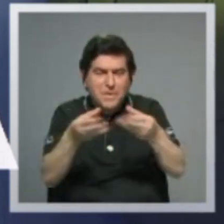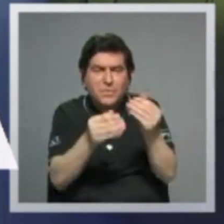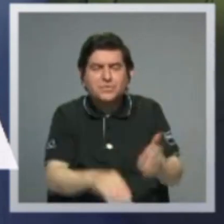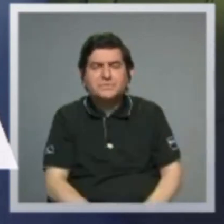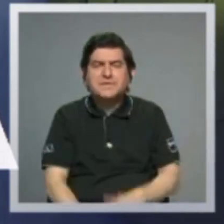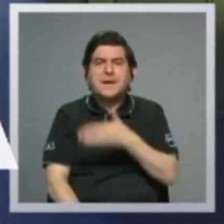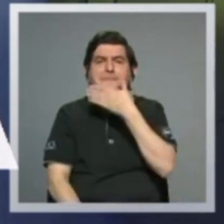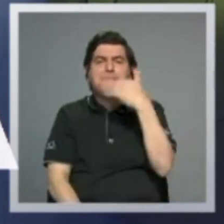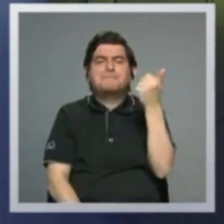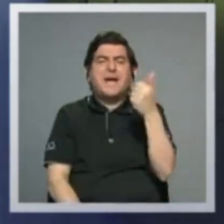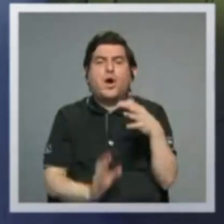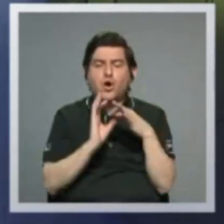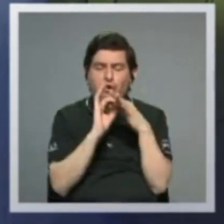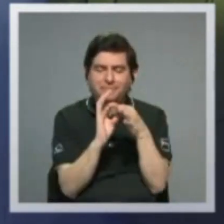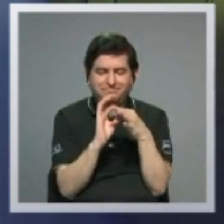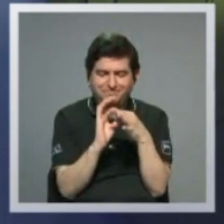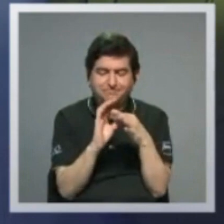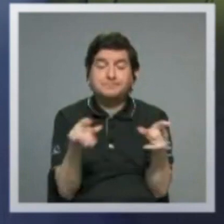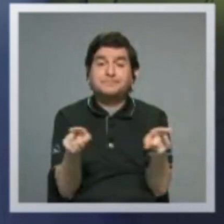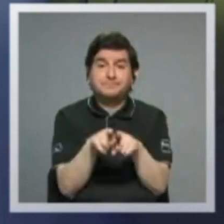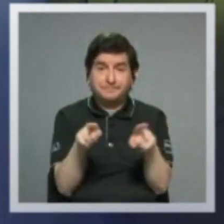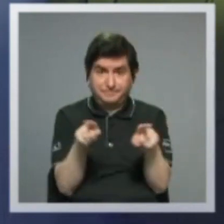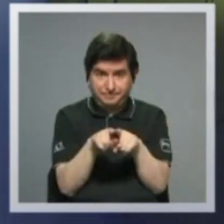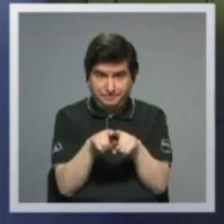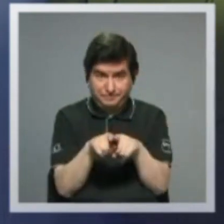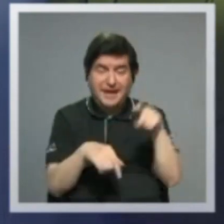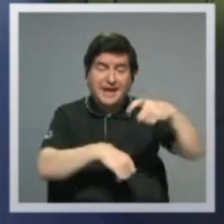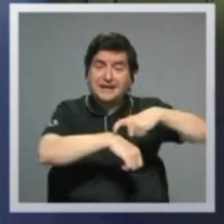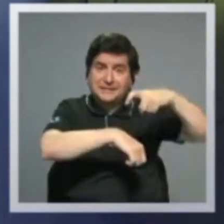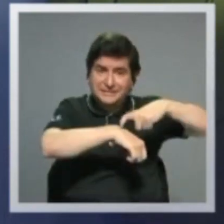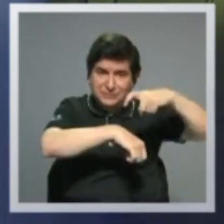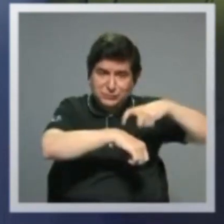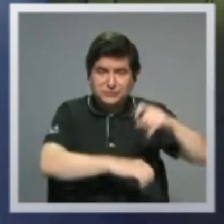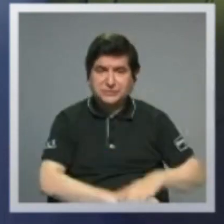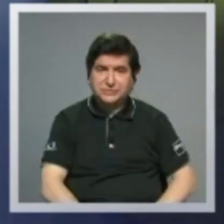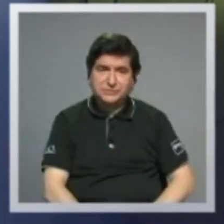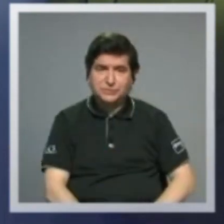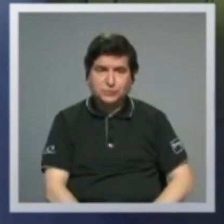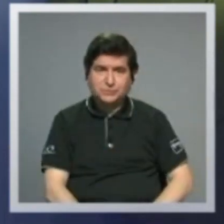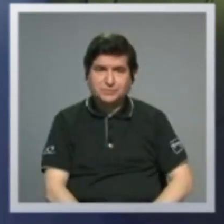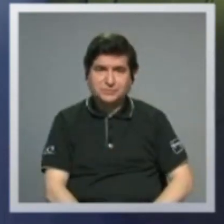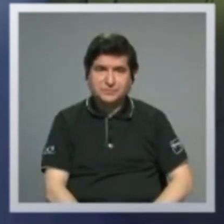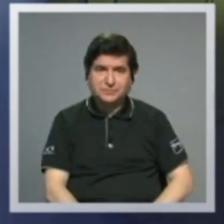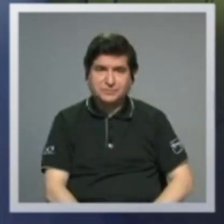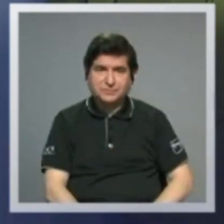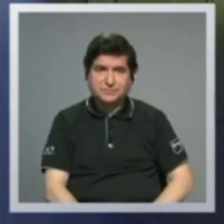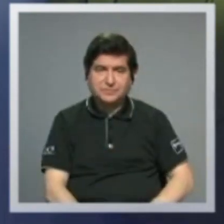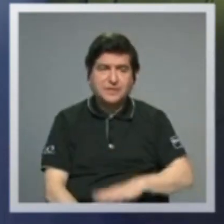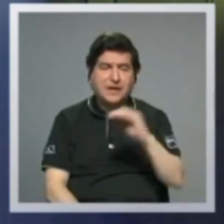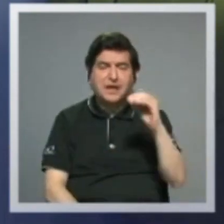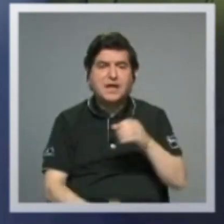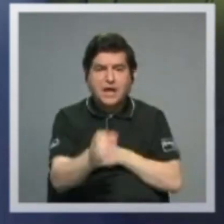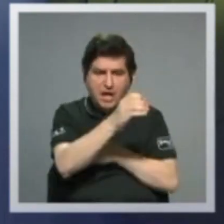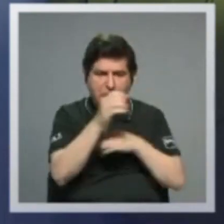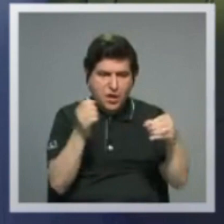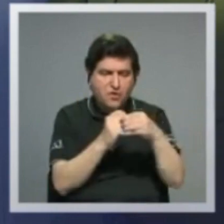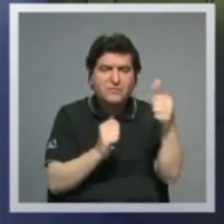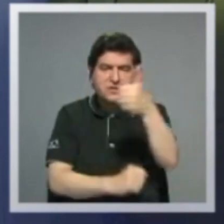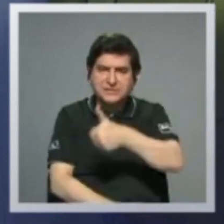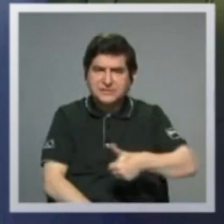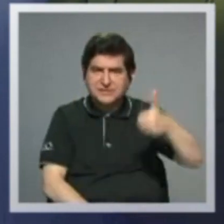mejor relación. También en ese entonces, y estando en las oficinas de la